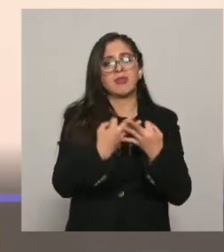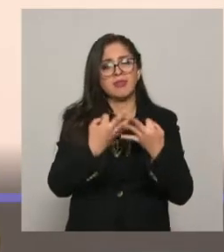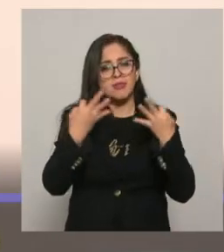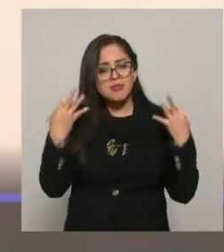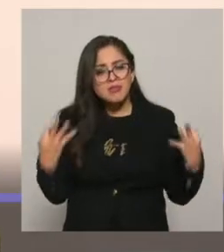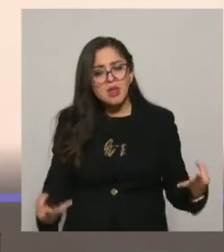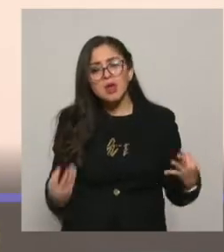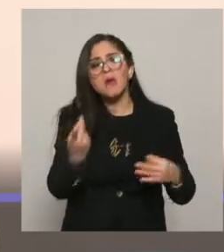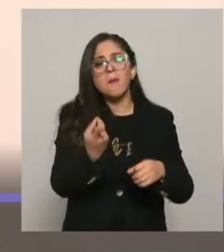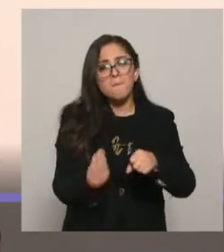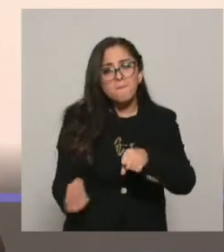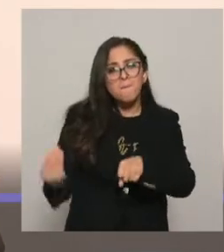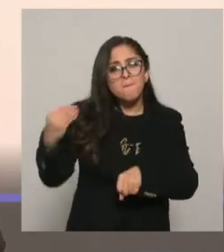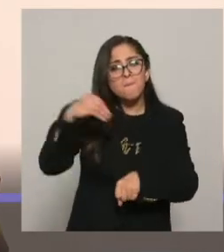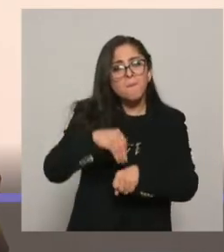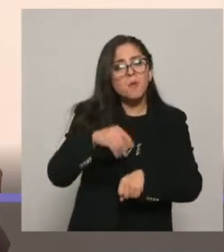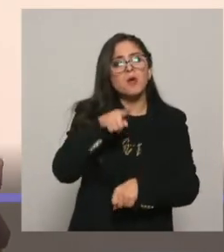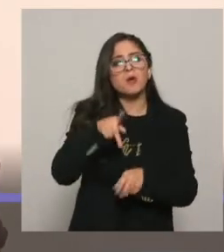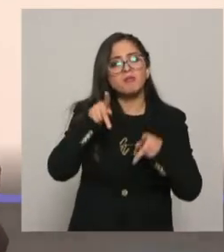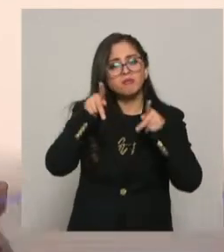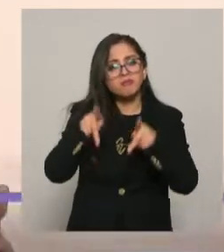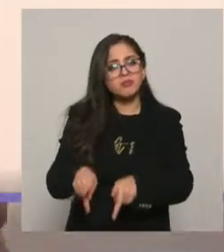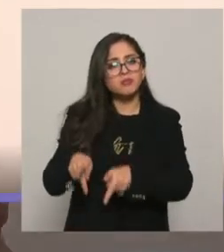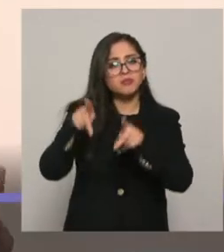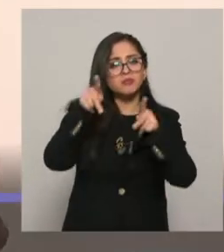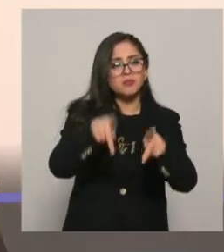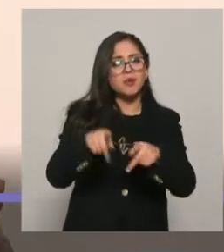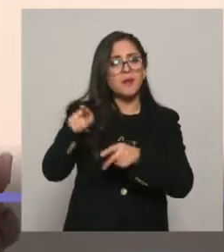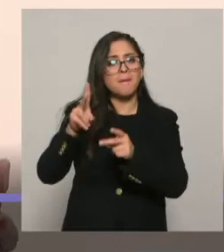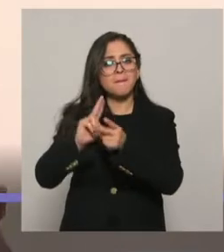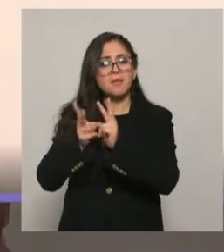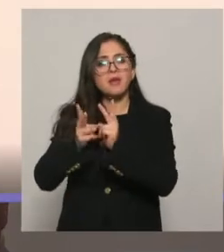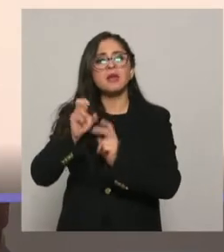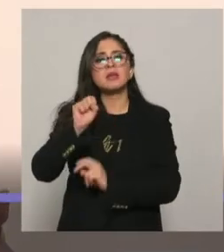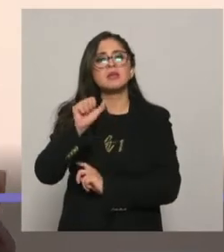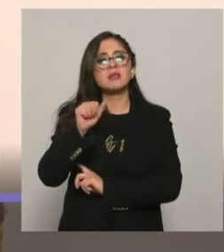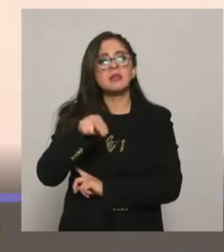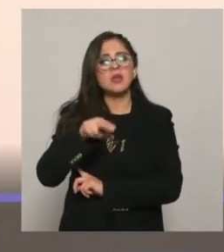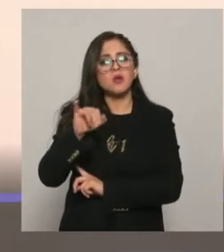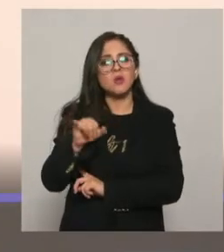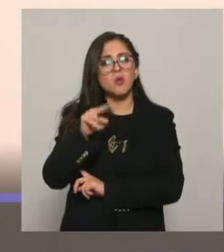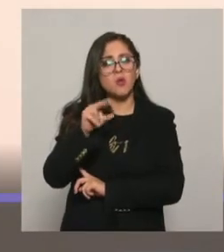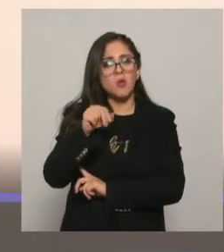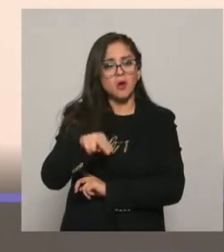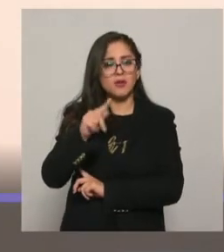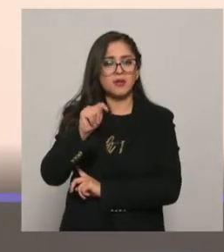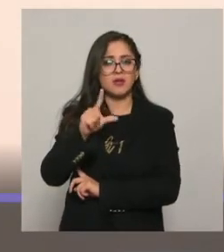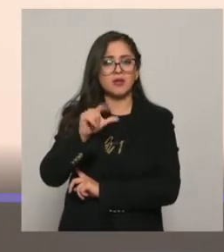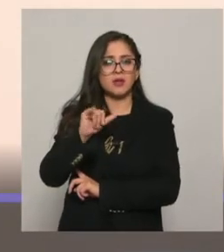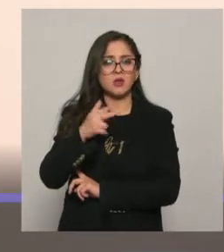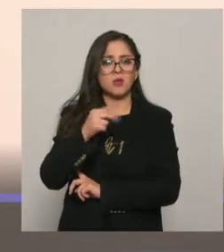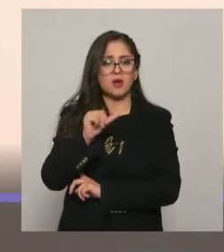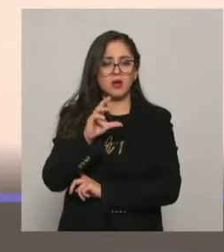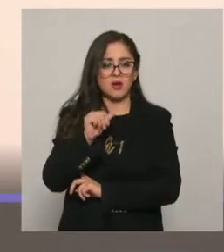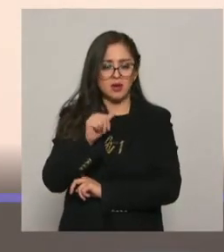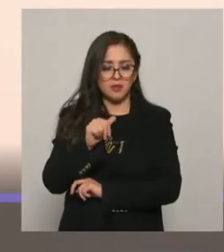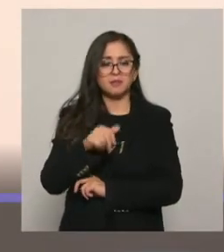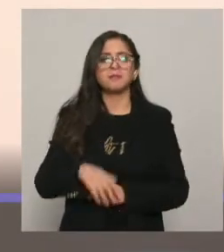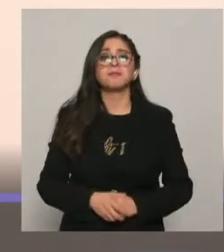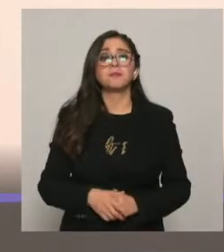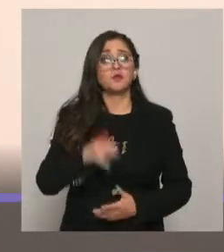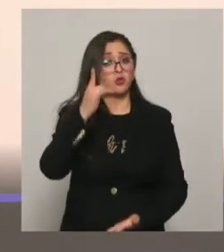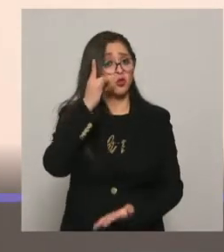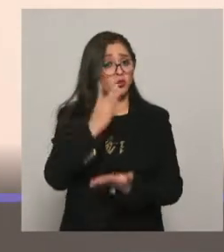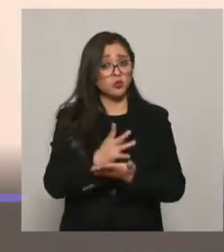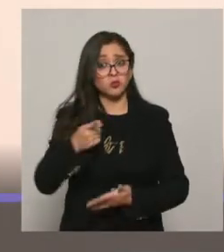se implantó ahí el cementerio vecinal de San Juan Tlilhuacán, donde nada más los habitantes del